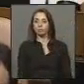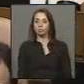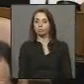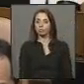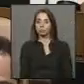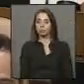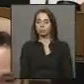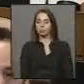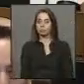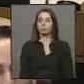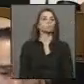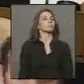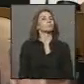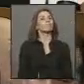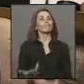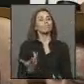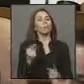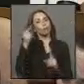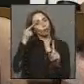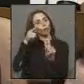no va a la raíz del problema.